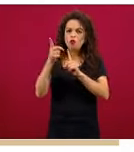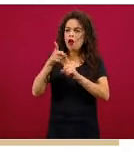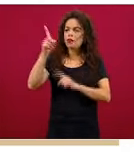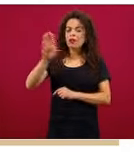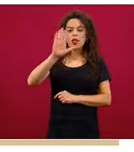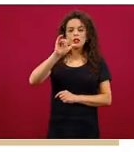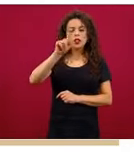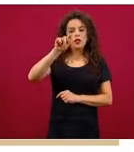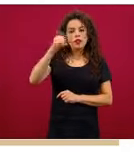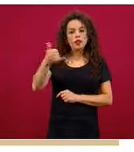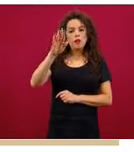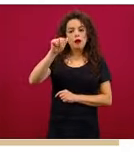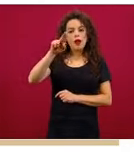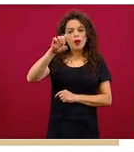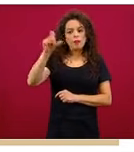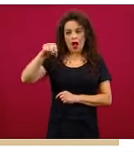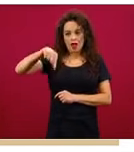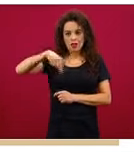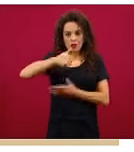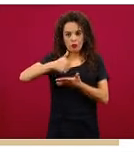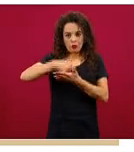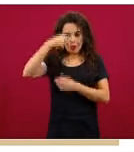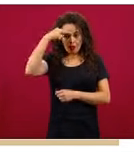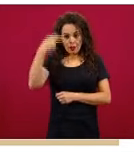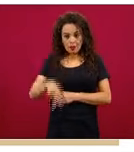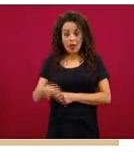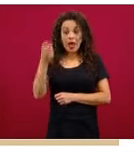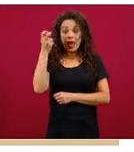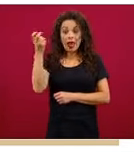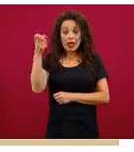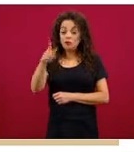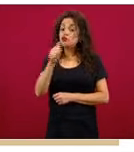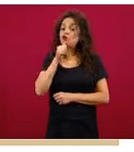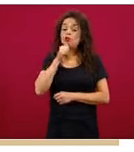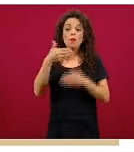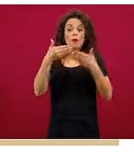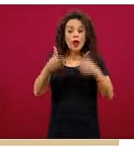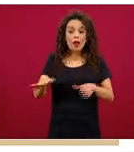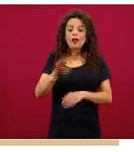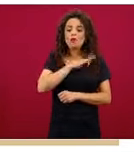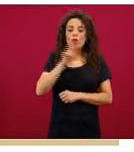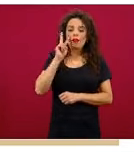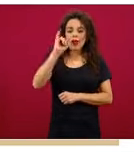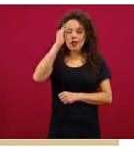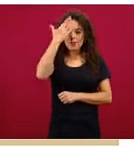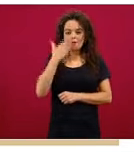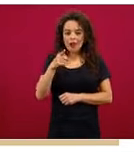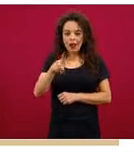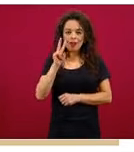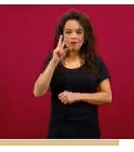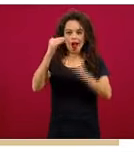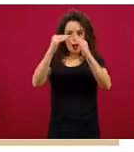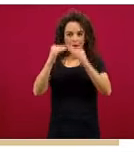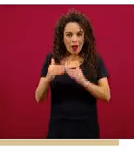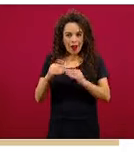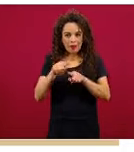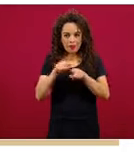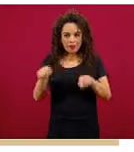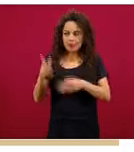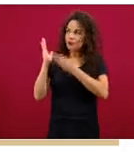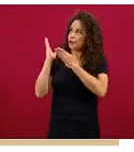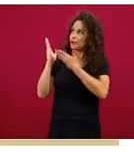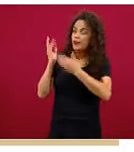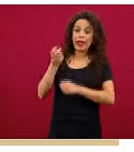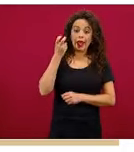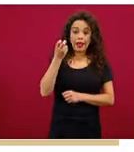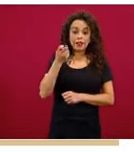en la Ciudad de México. Esa imagen del lado derecho es antes de la apertura, es una imagen muy icónica donde ustedes pueden ver que es un sitio